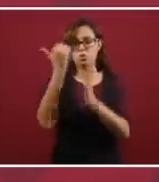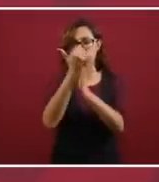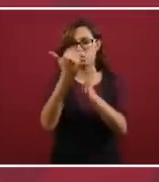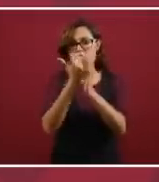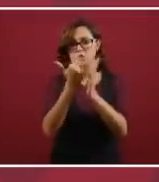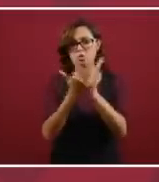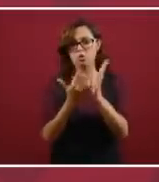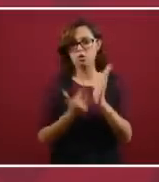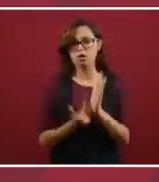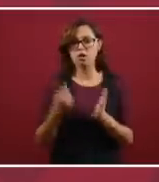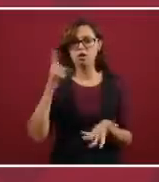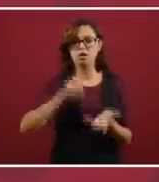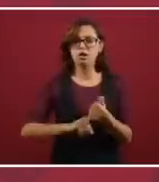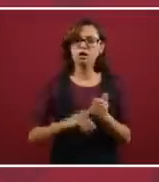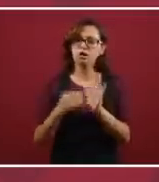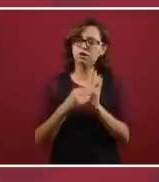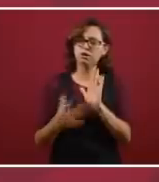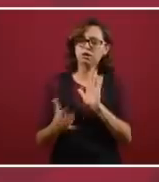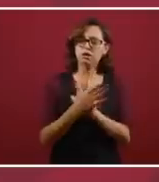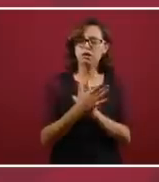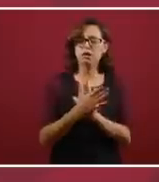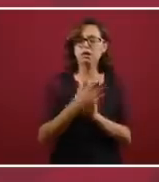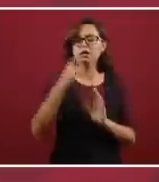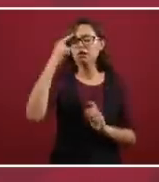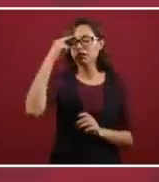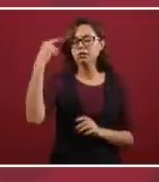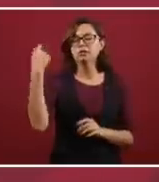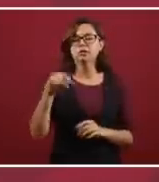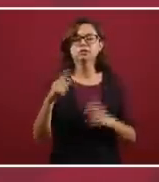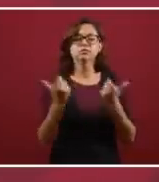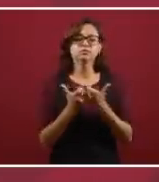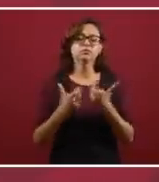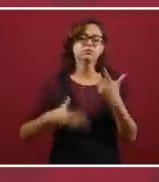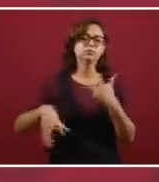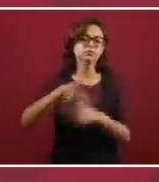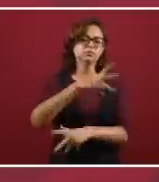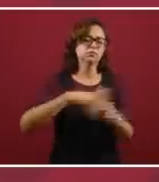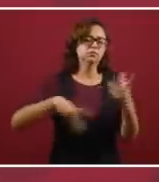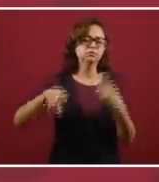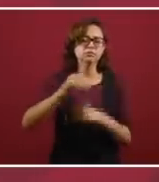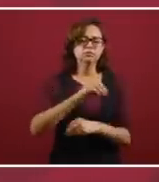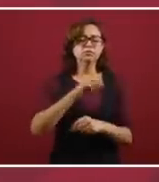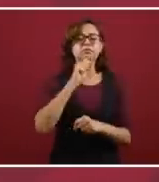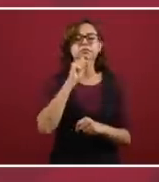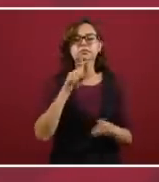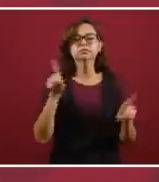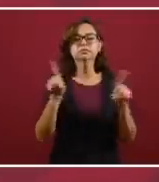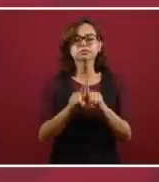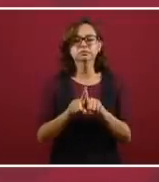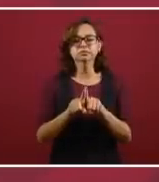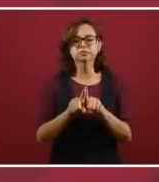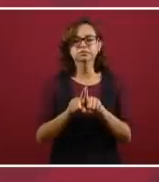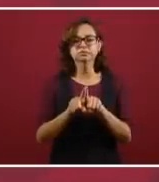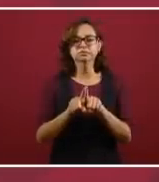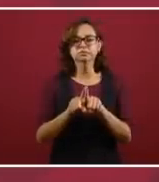elementos para la economía y, desde luego,